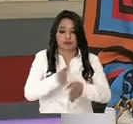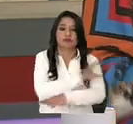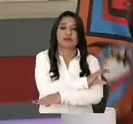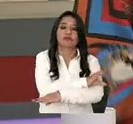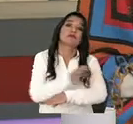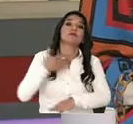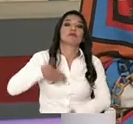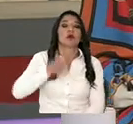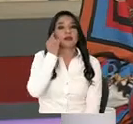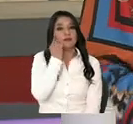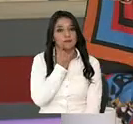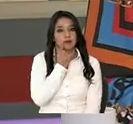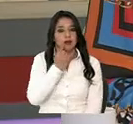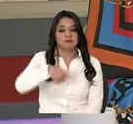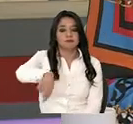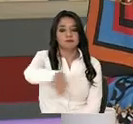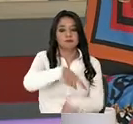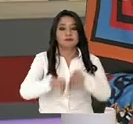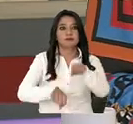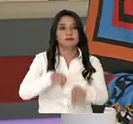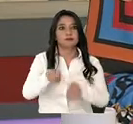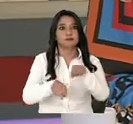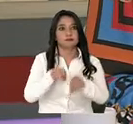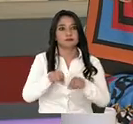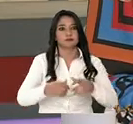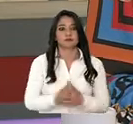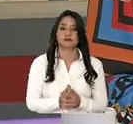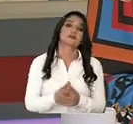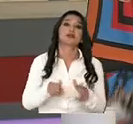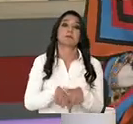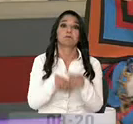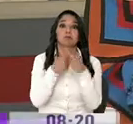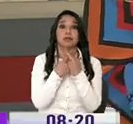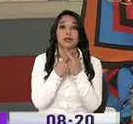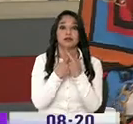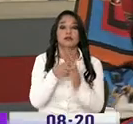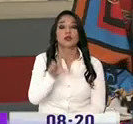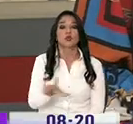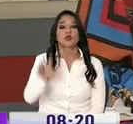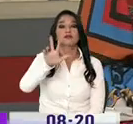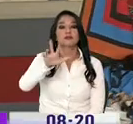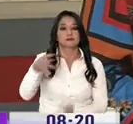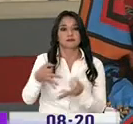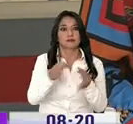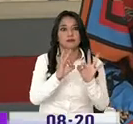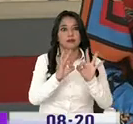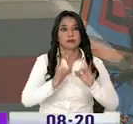Bolívar, esto en el sector del redondel de ciclista. La medida regirá a partir de este lunes 3 de febrero.